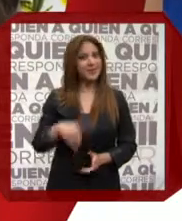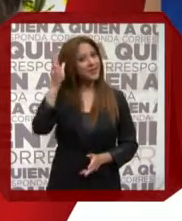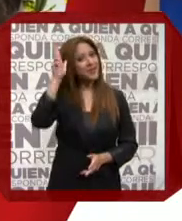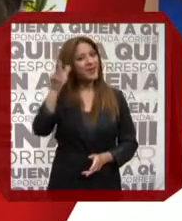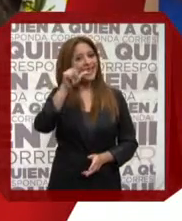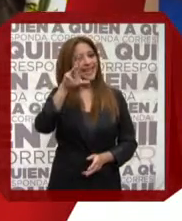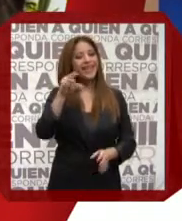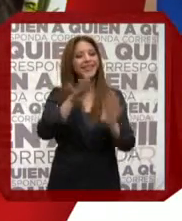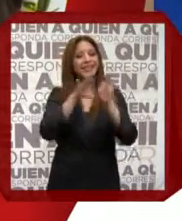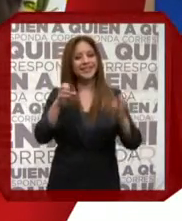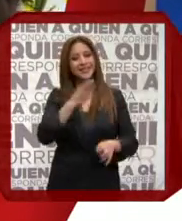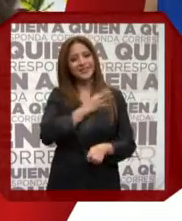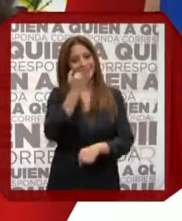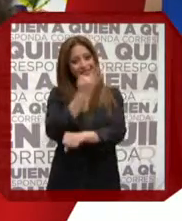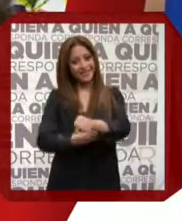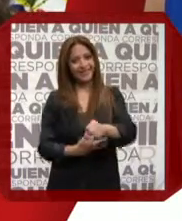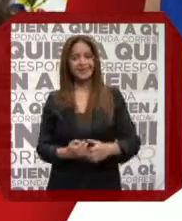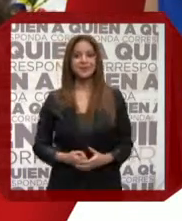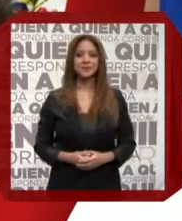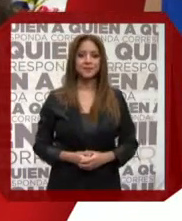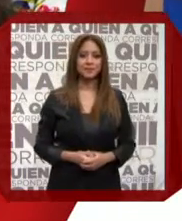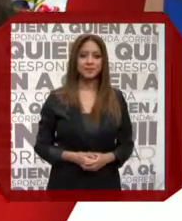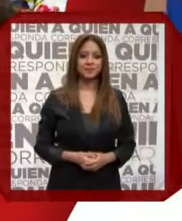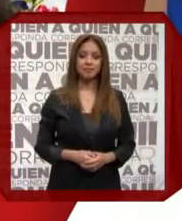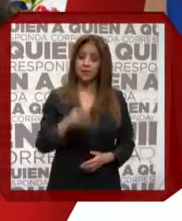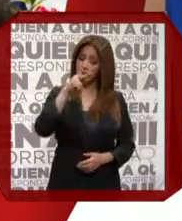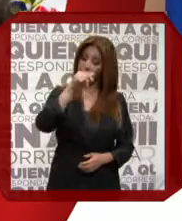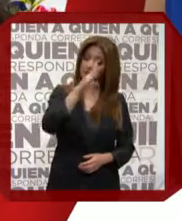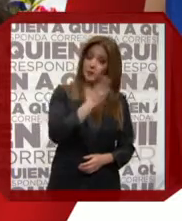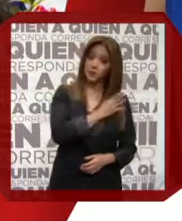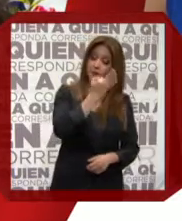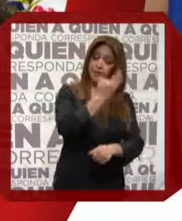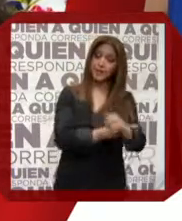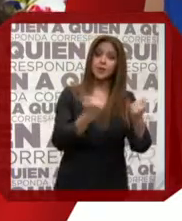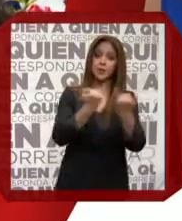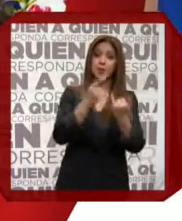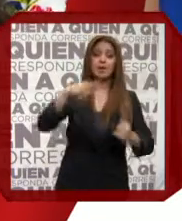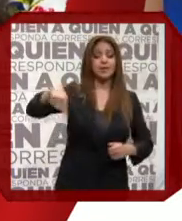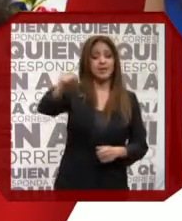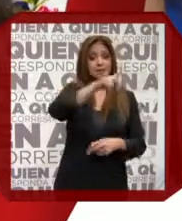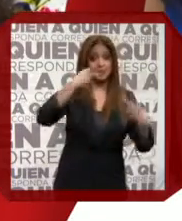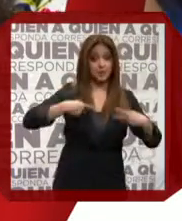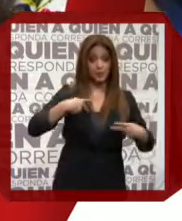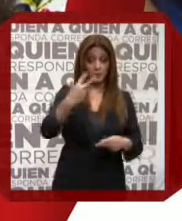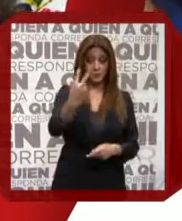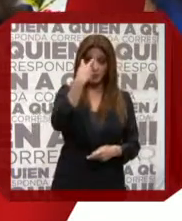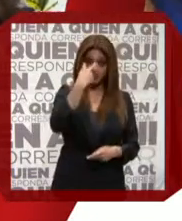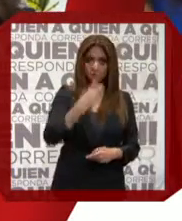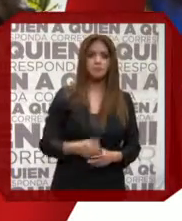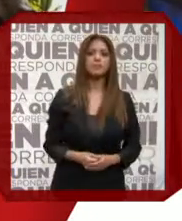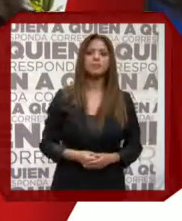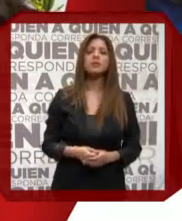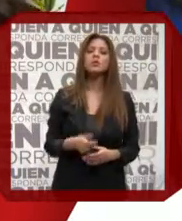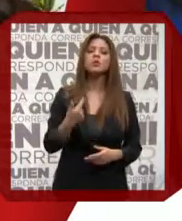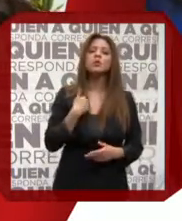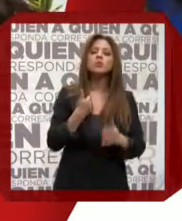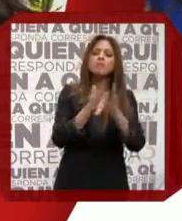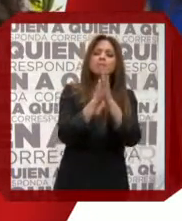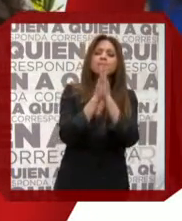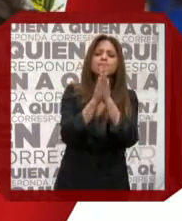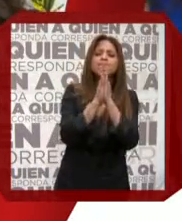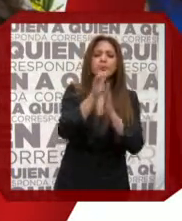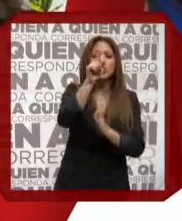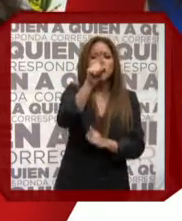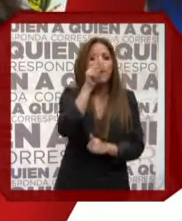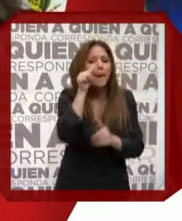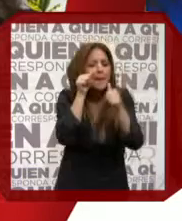Hola Lina, ¿cómo estás? Muy buenas tardes. Muy buenas tardes, Carla Sandoval. Buenas tardes a nuestro público televidente. Y les pido por favor que pongan mucha atención a este